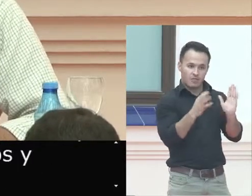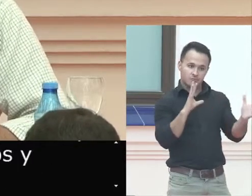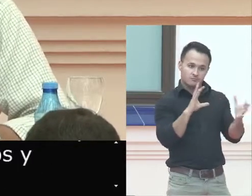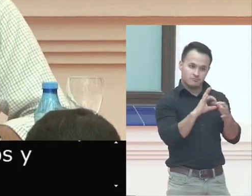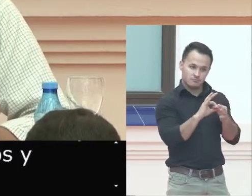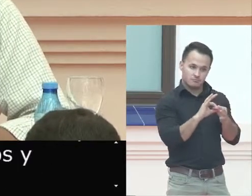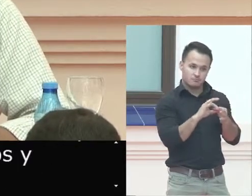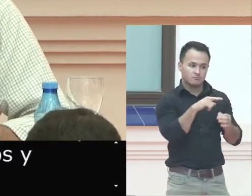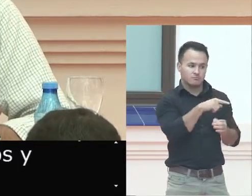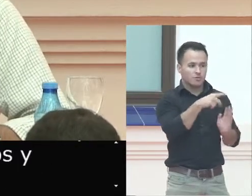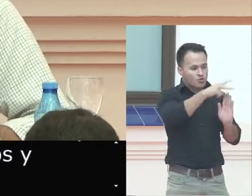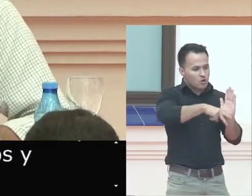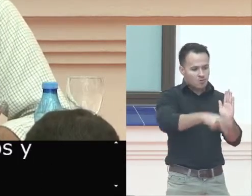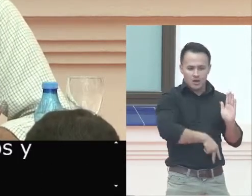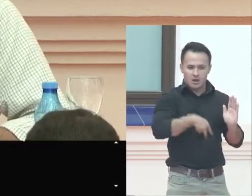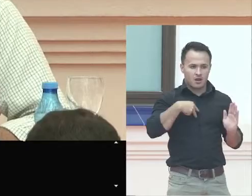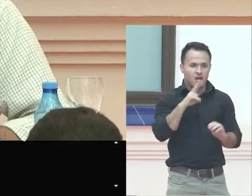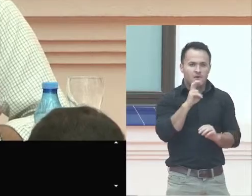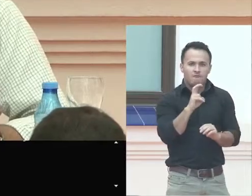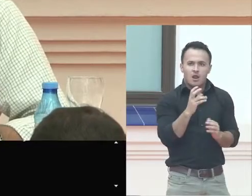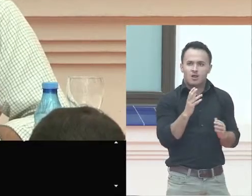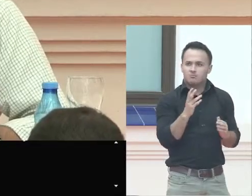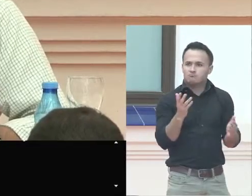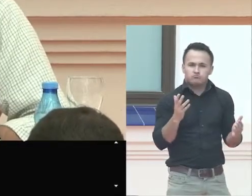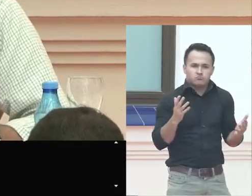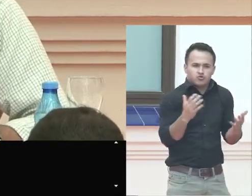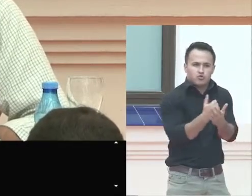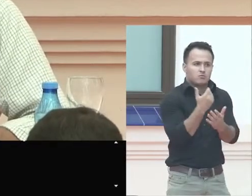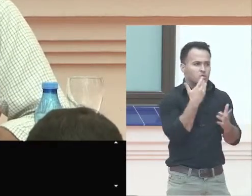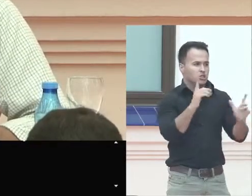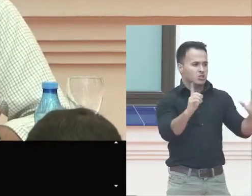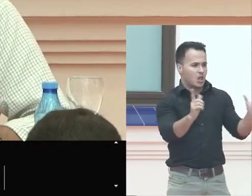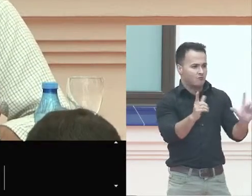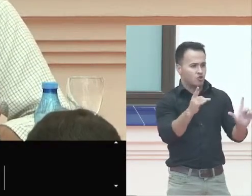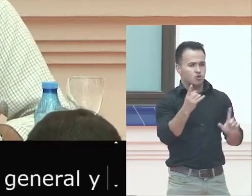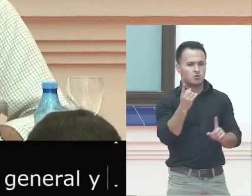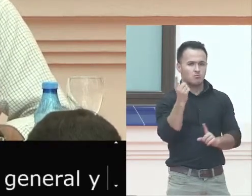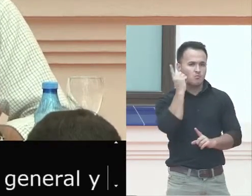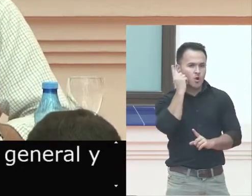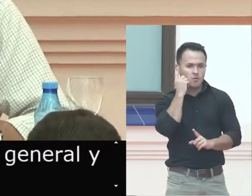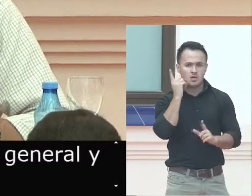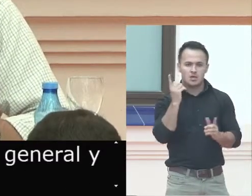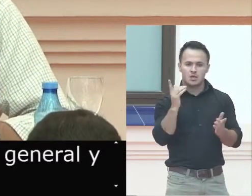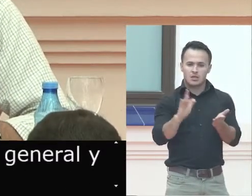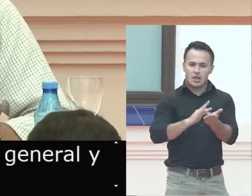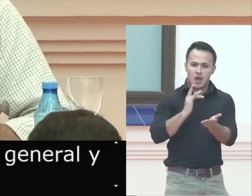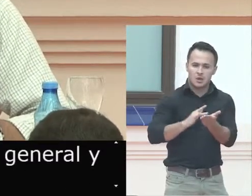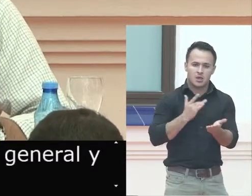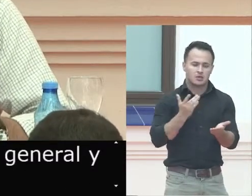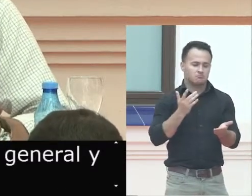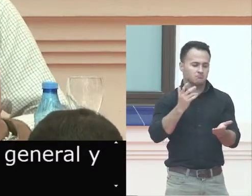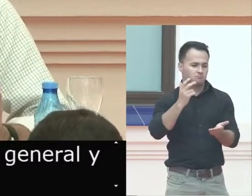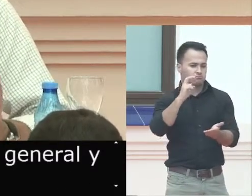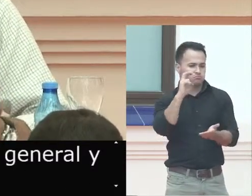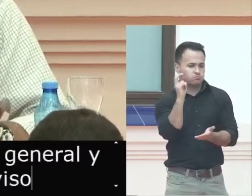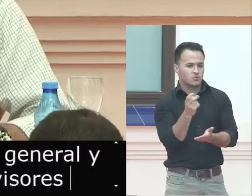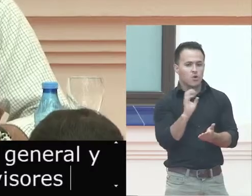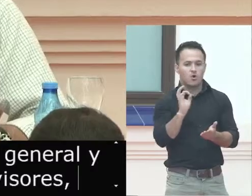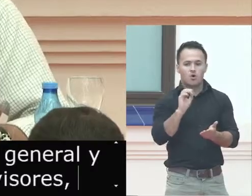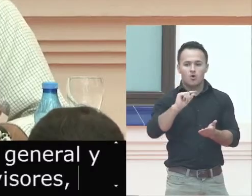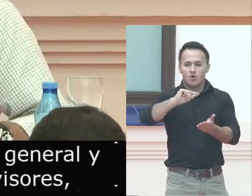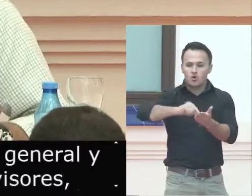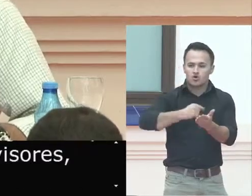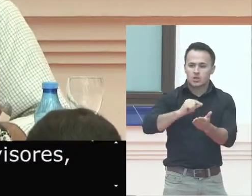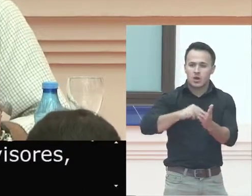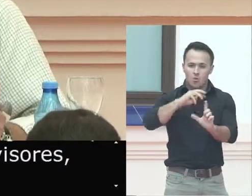general y tiene que valer para cualquier cosa, desde televisores, teléfonos móviles, tabletas, el contratar el